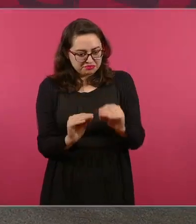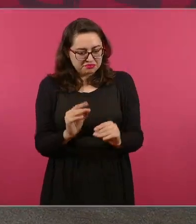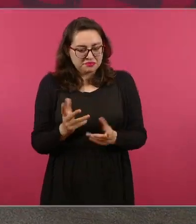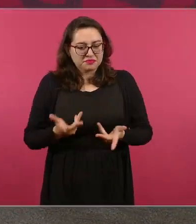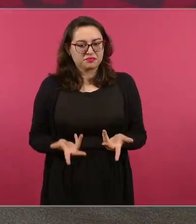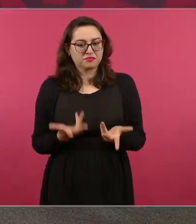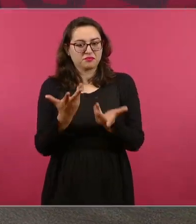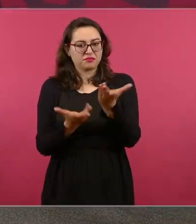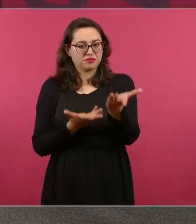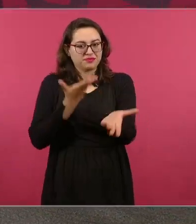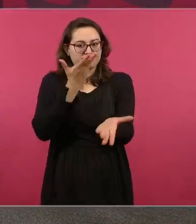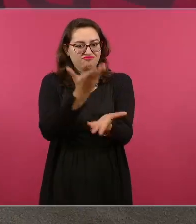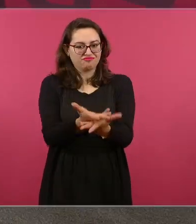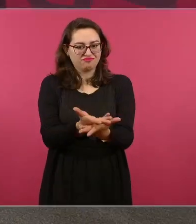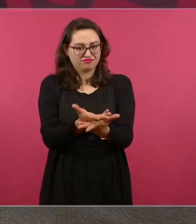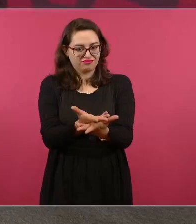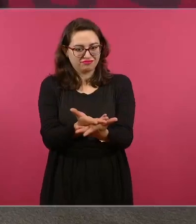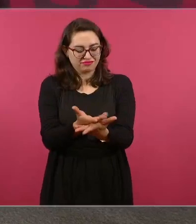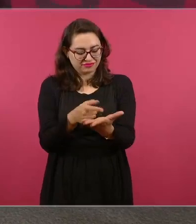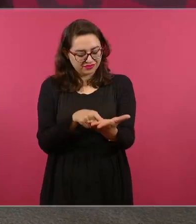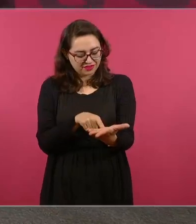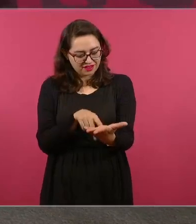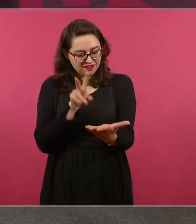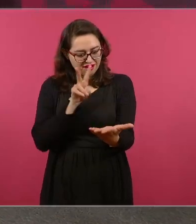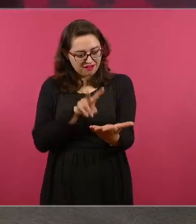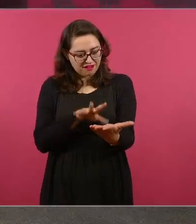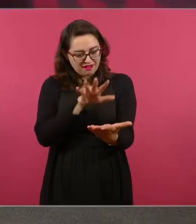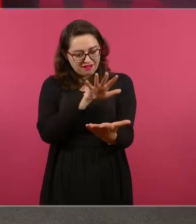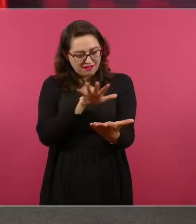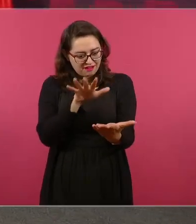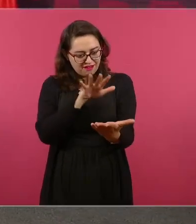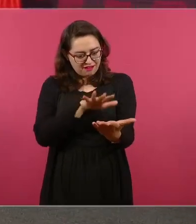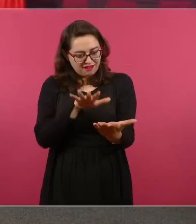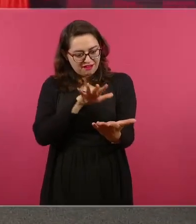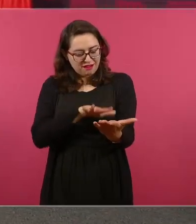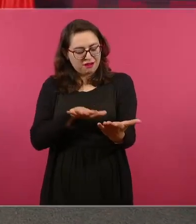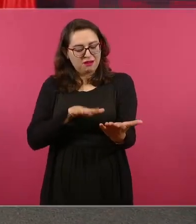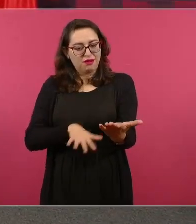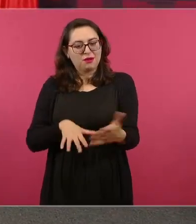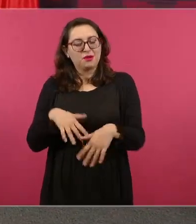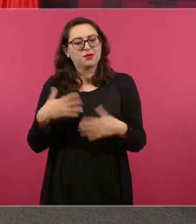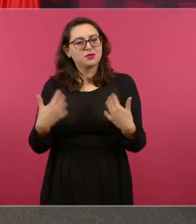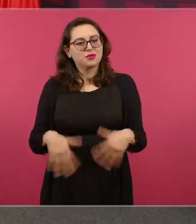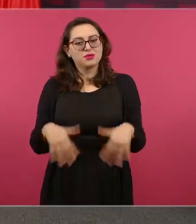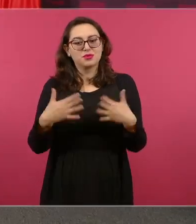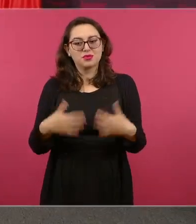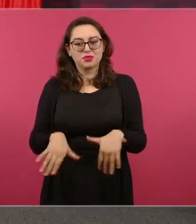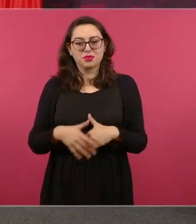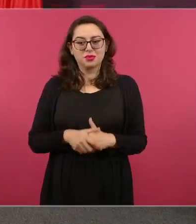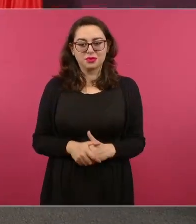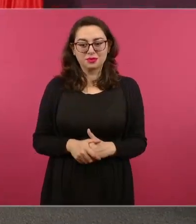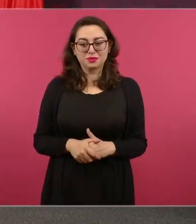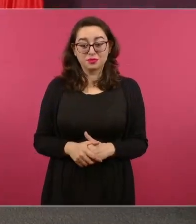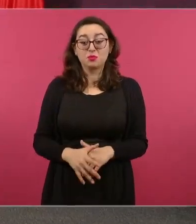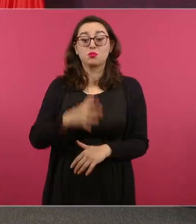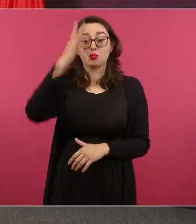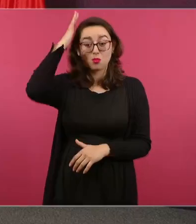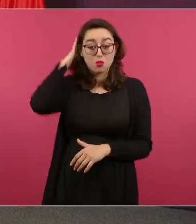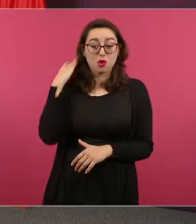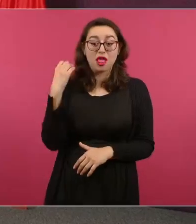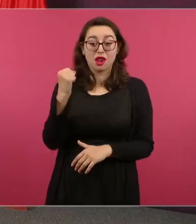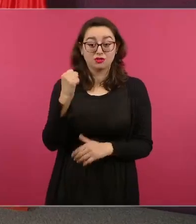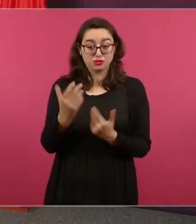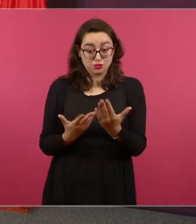su propuesta. Fíjense que en la propuesta de los sentimientos de la nación